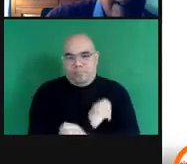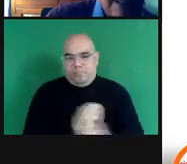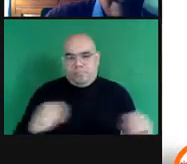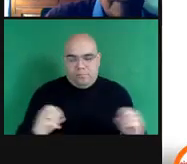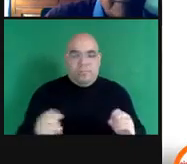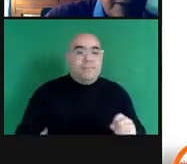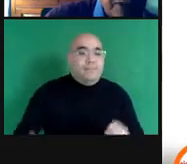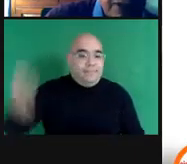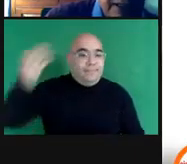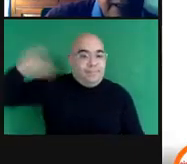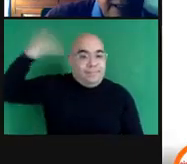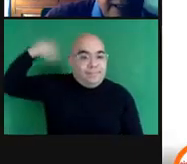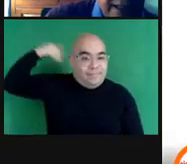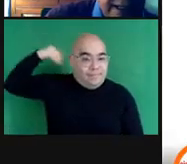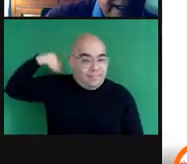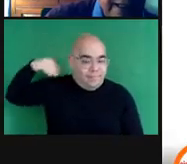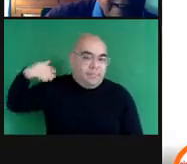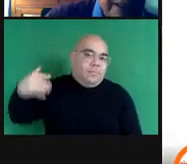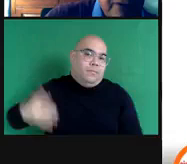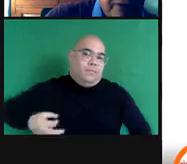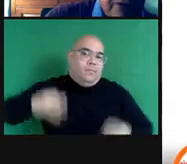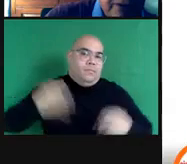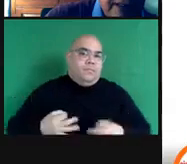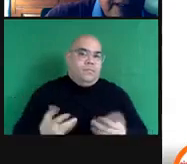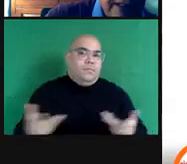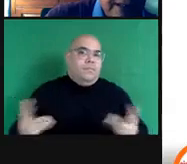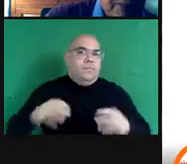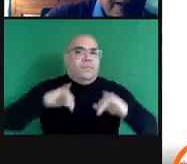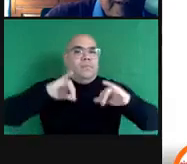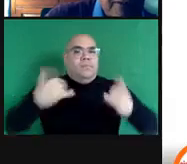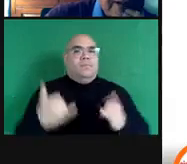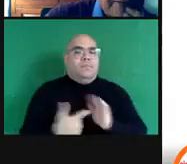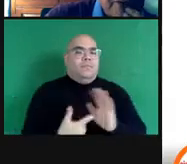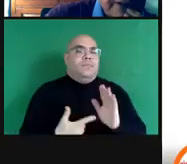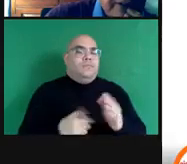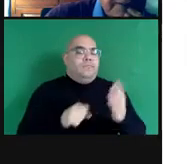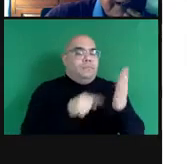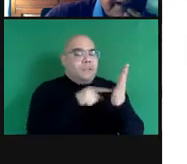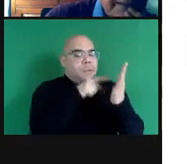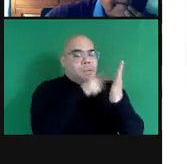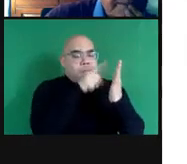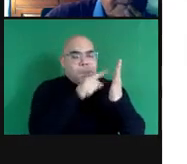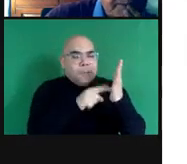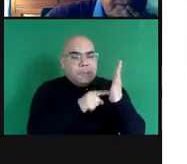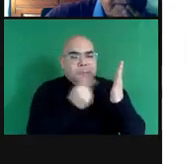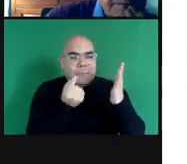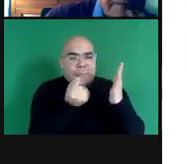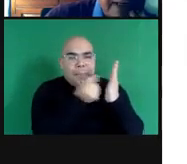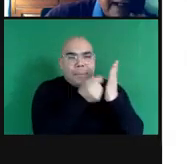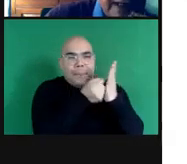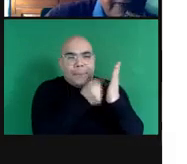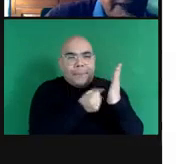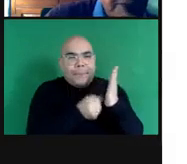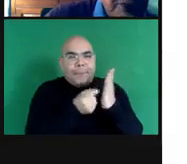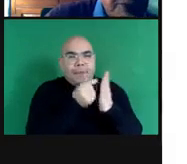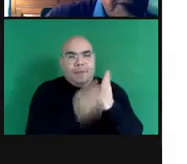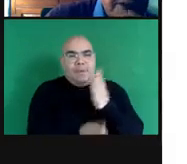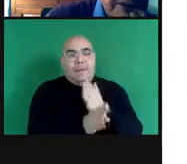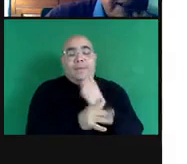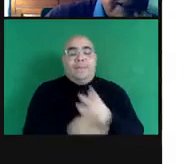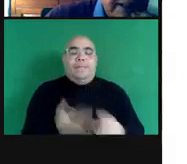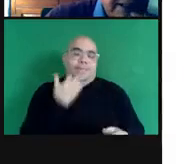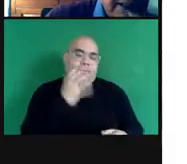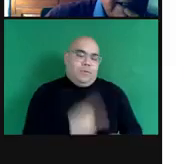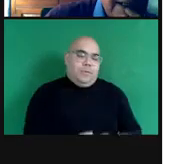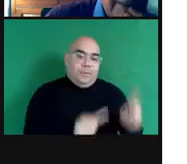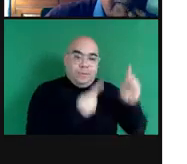anteriormente, pero sí quedan residuos que pueden aflorar posteriormente. Aquí vemos procesos